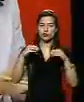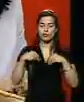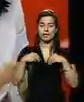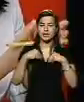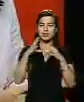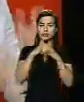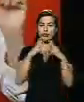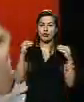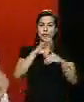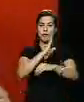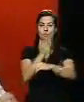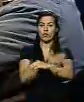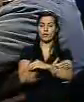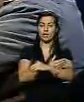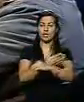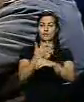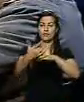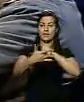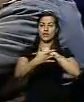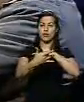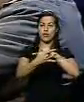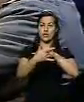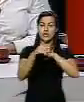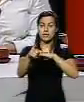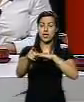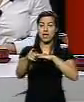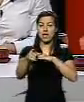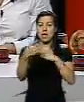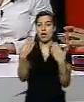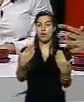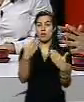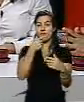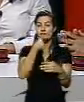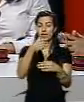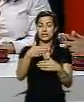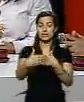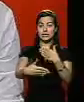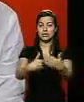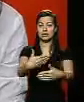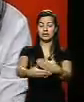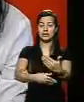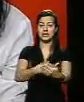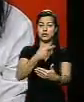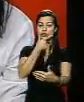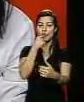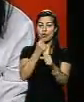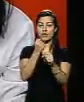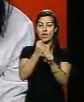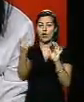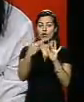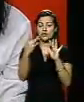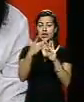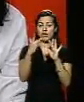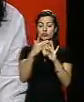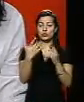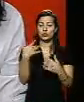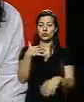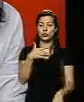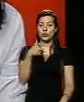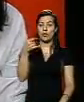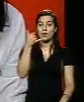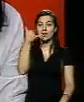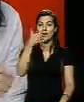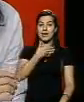también el poder de la tecnología, pues han facilitado a Jaureguina toda la interconexión, esto con